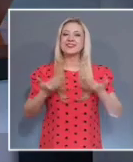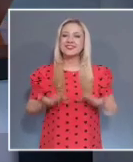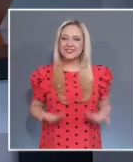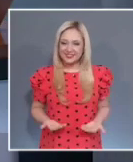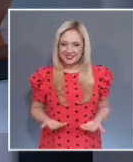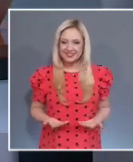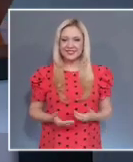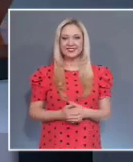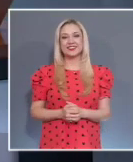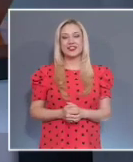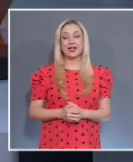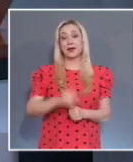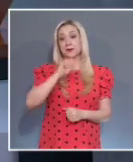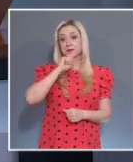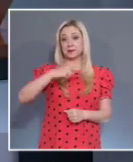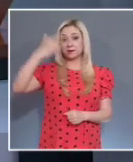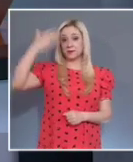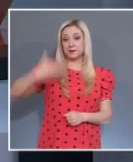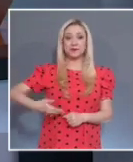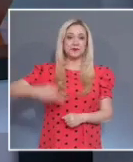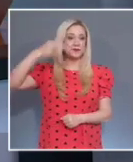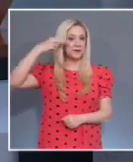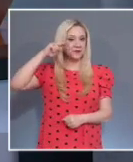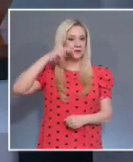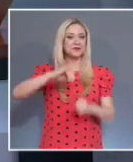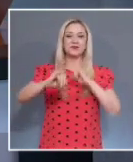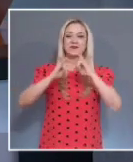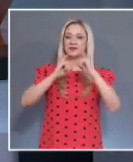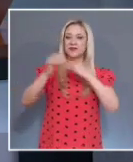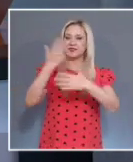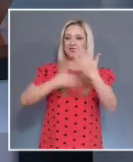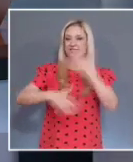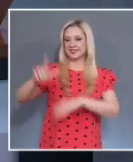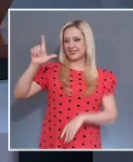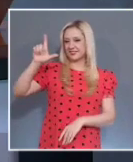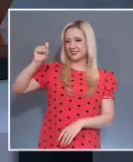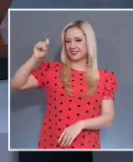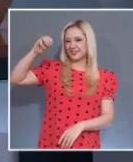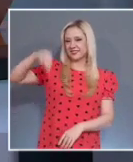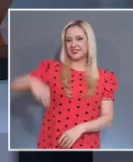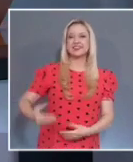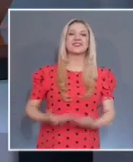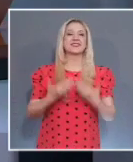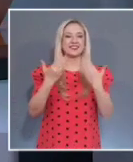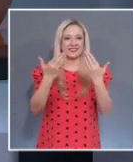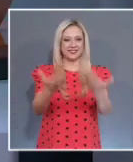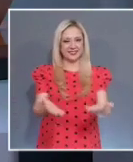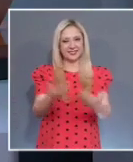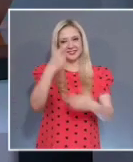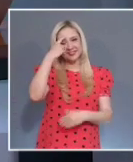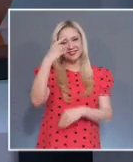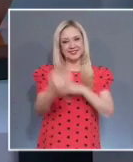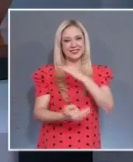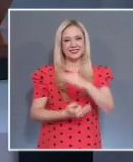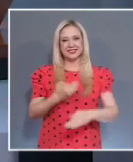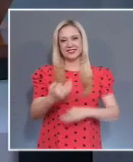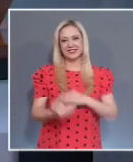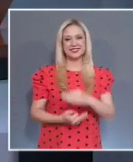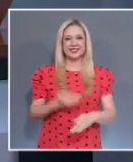y saludamos a mi compañera Nidia Díaz en la interpretación de lengua de señas mexicana. Hola